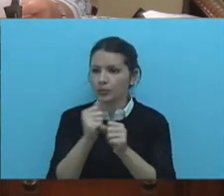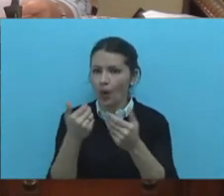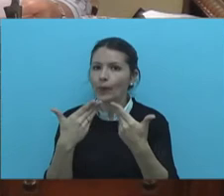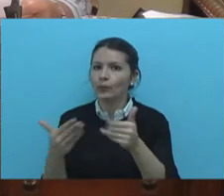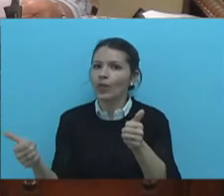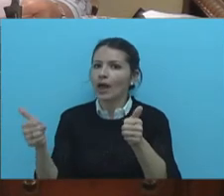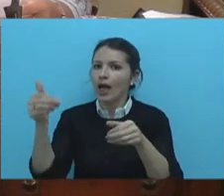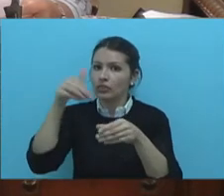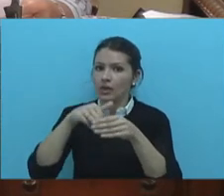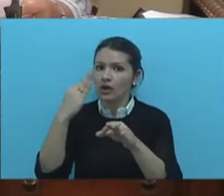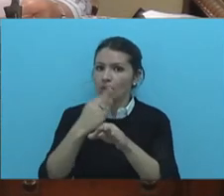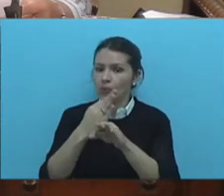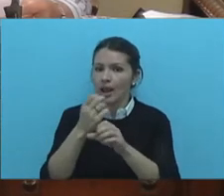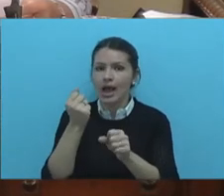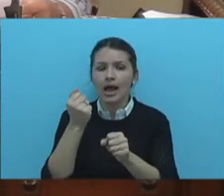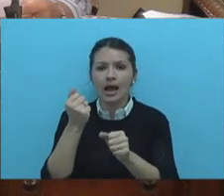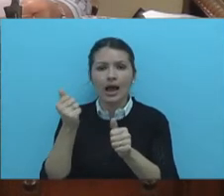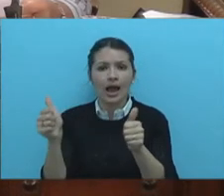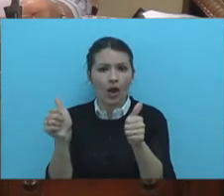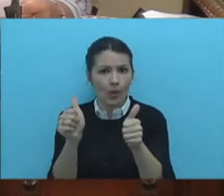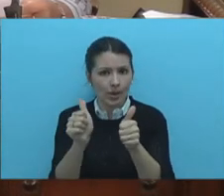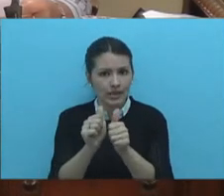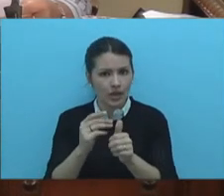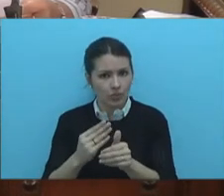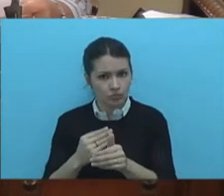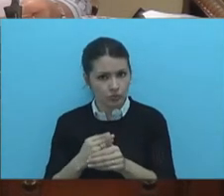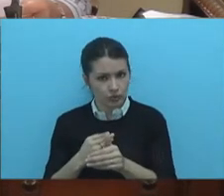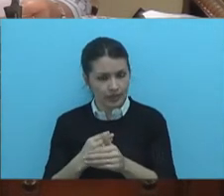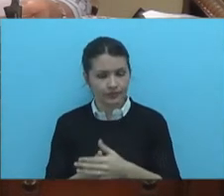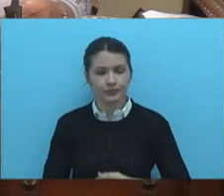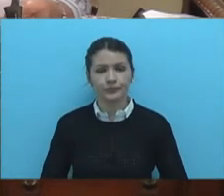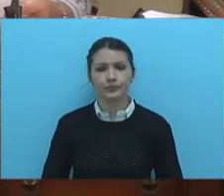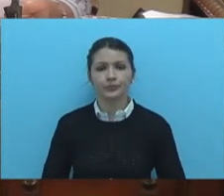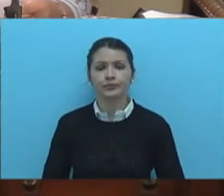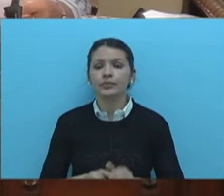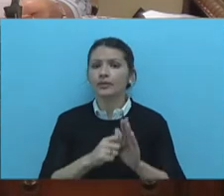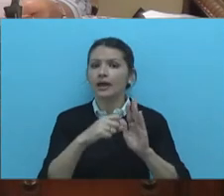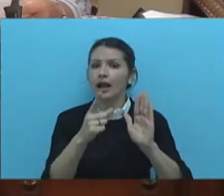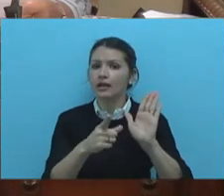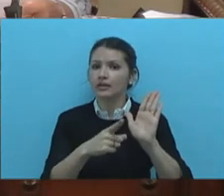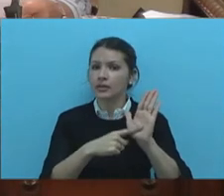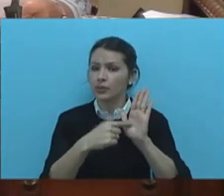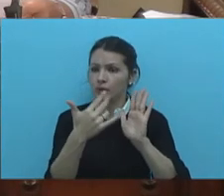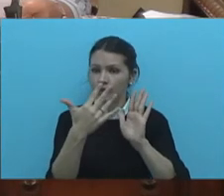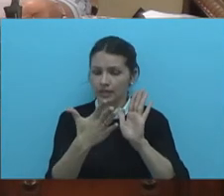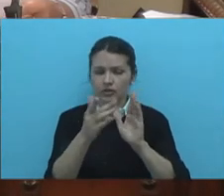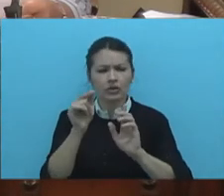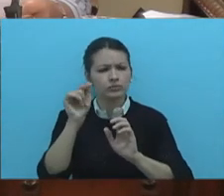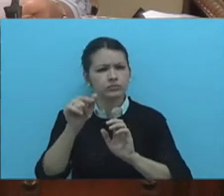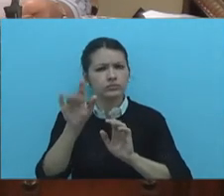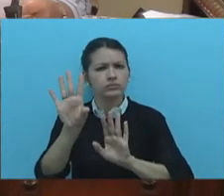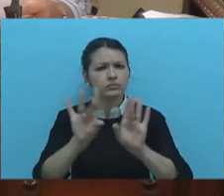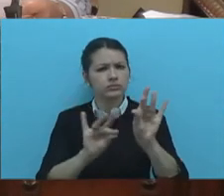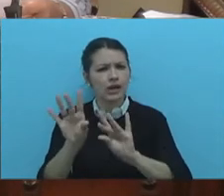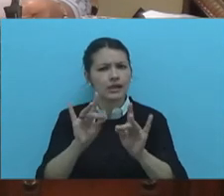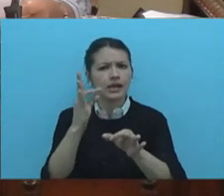quinto. El Gabinete Socioeducativo del Ministerio de Educación creará un registro y selección de las instituciones escolares